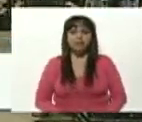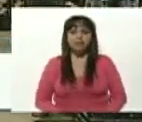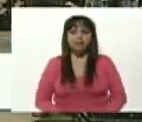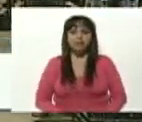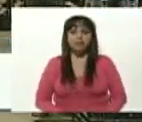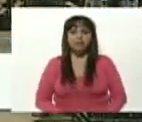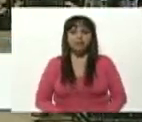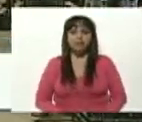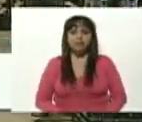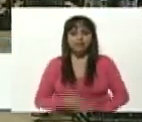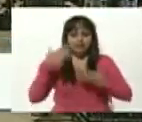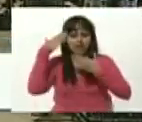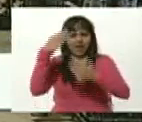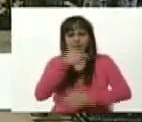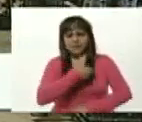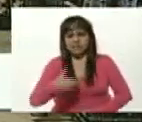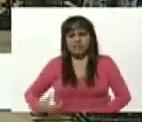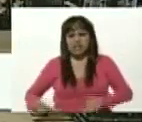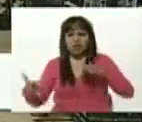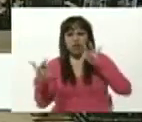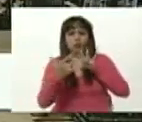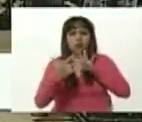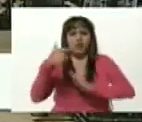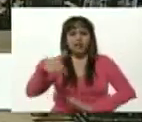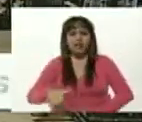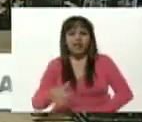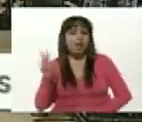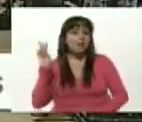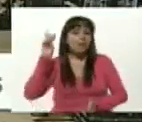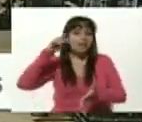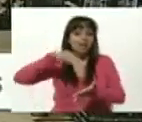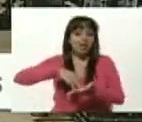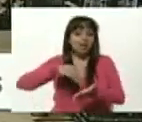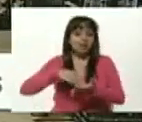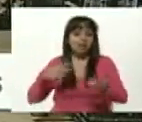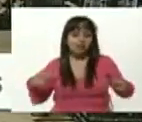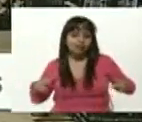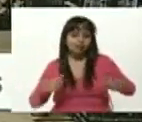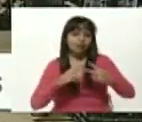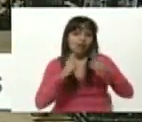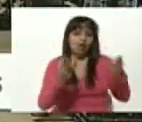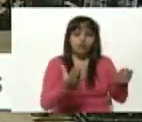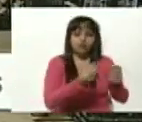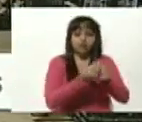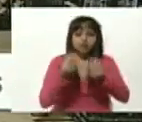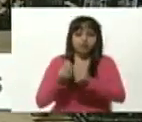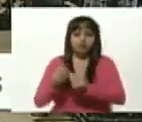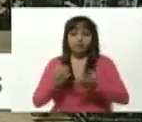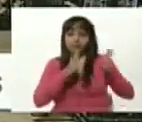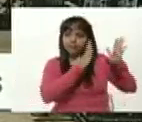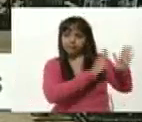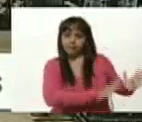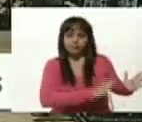Gracias, presidente, por el pase. Nos encontramos en el glorioso estado Miranda, acompañado pues con el compañero Luis Salas, quien es